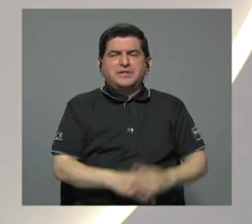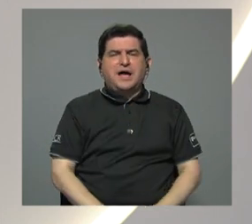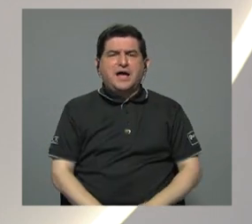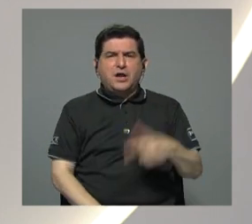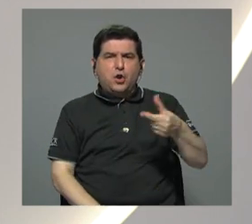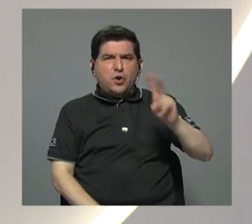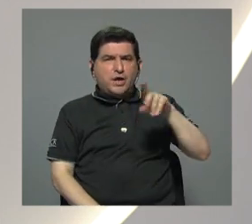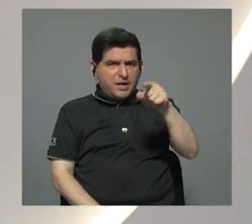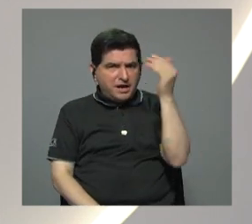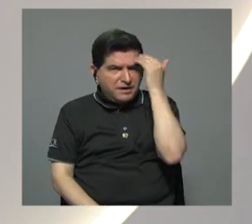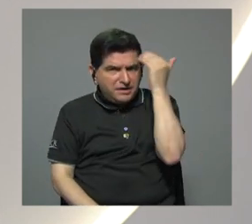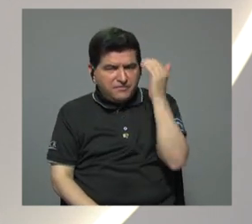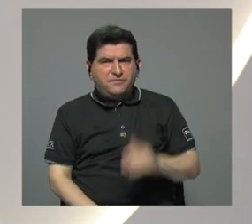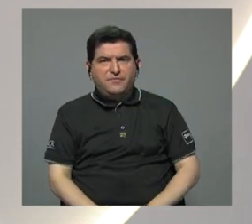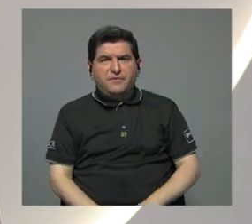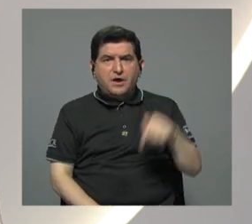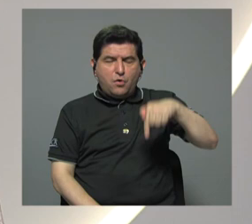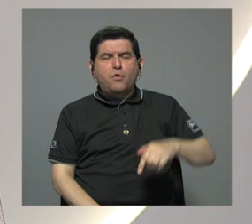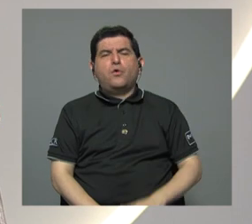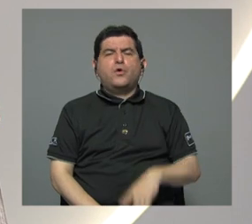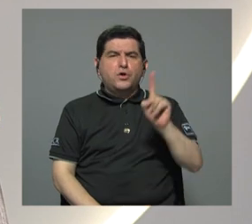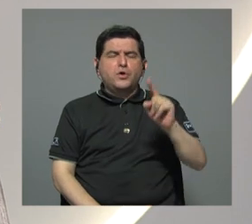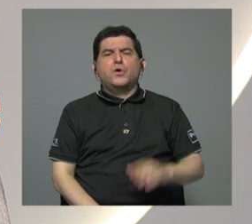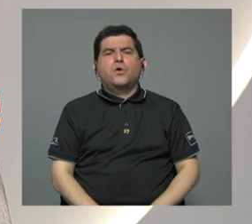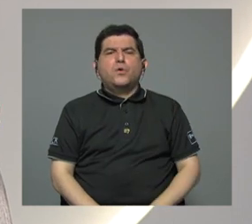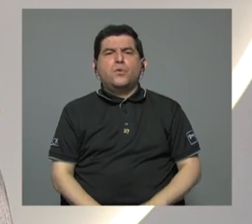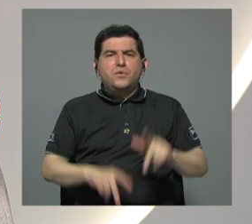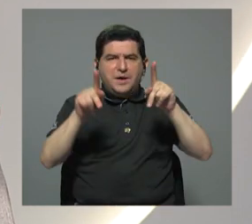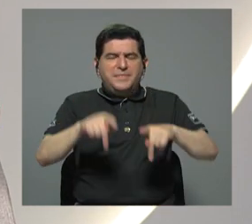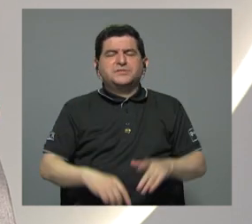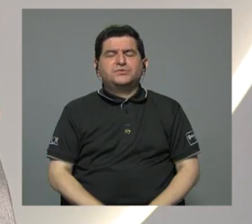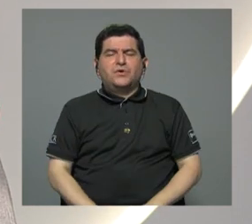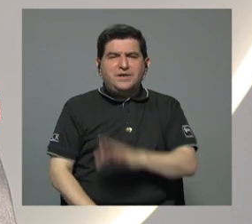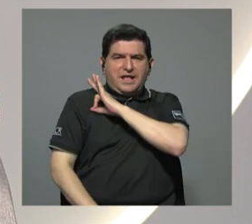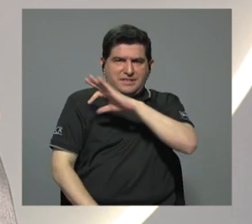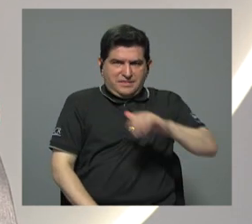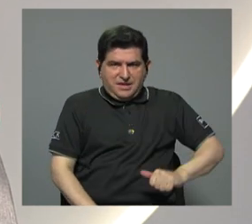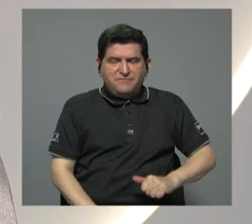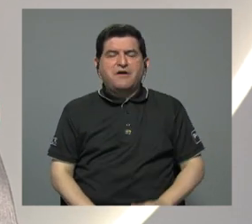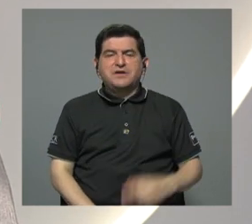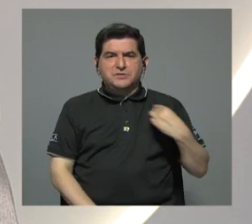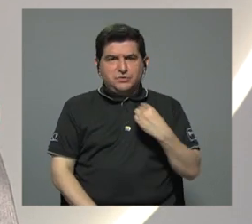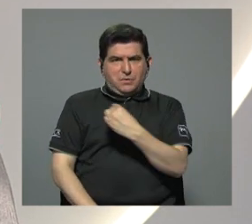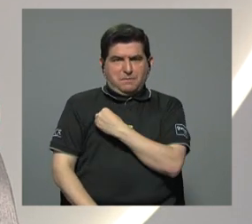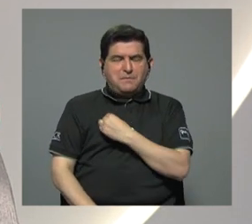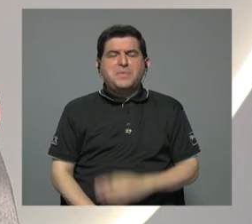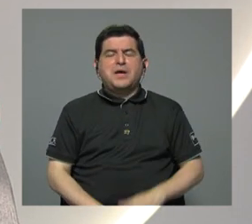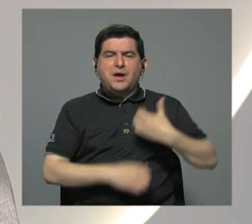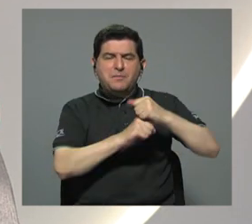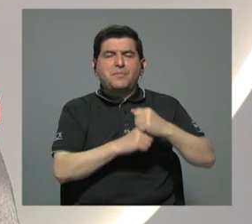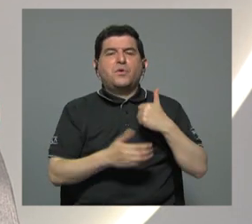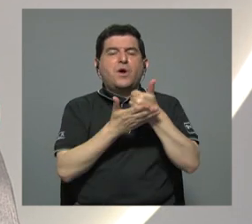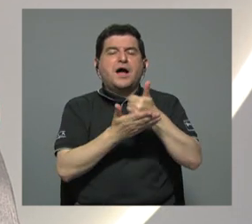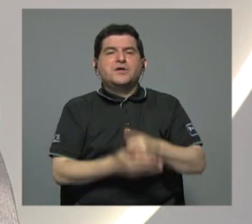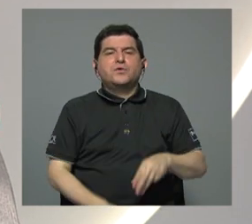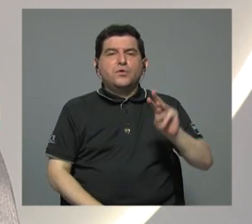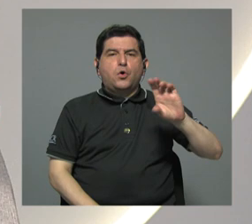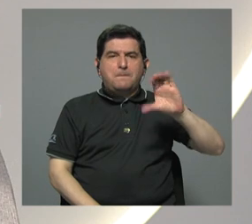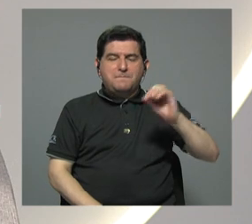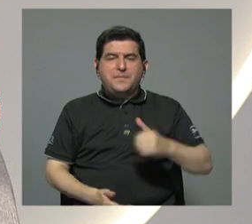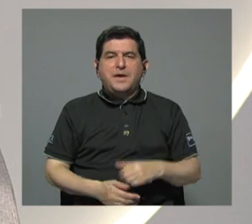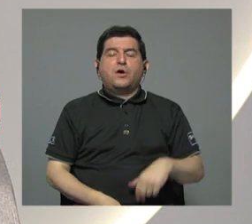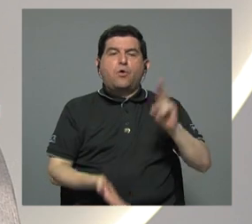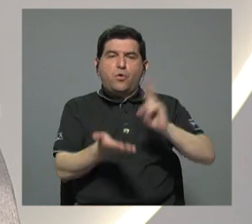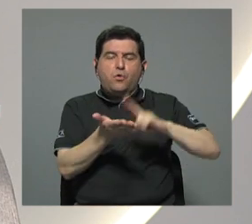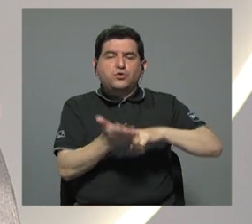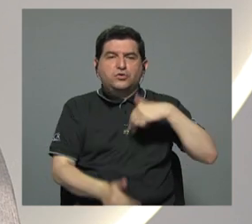usted no debe conocer que hoy un regidor fabri cista dice el periódico la nación ayudó a méxico a ganar un contrato de a